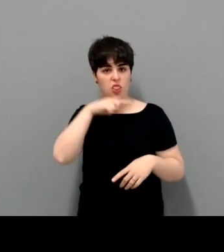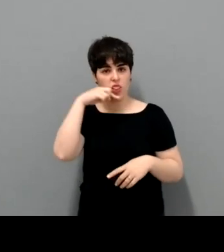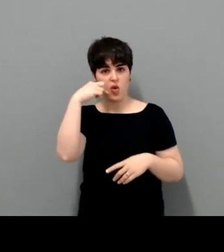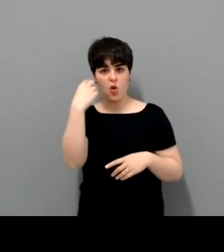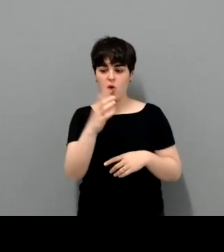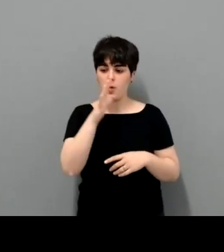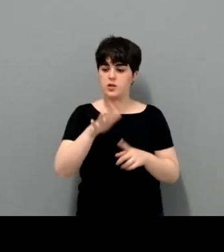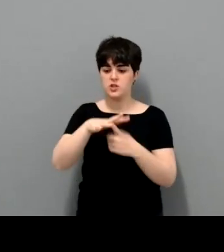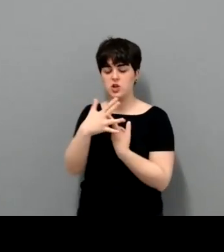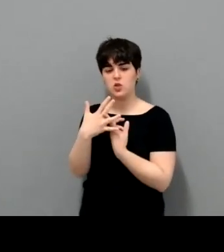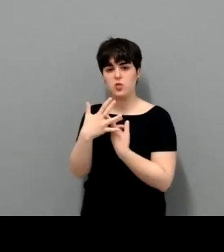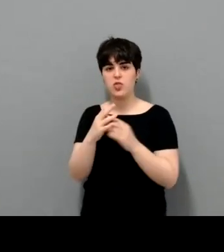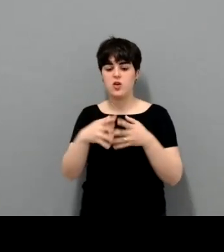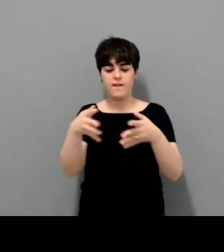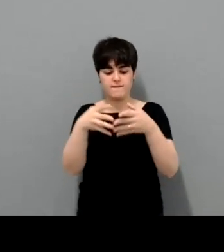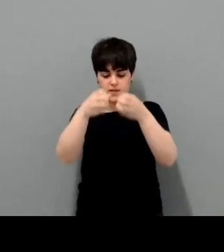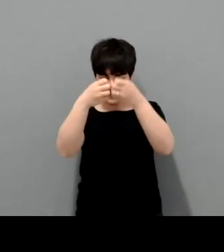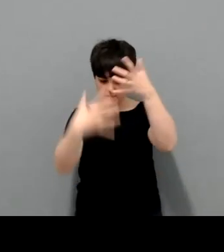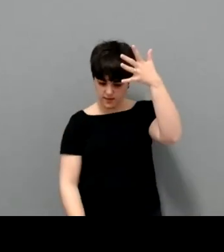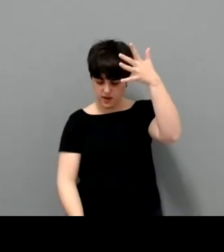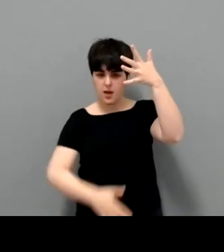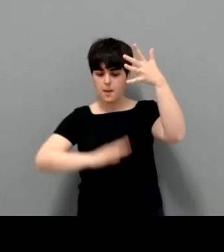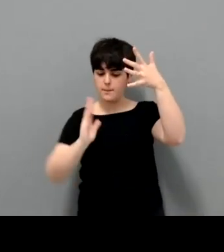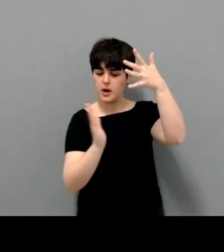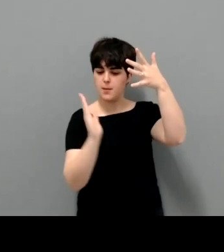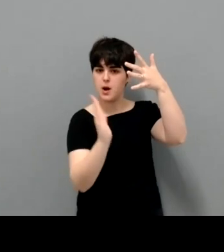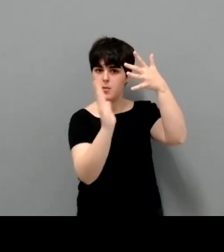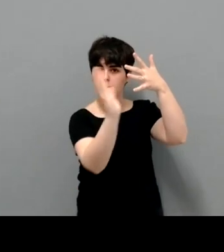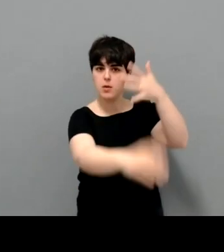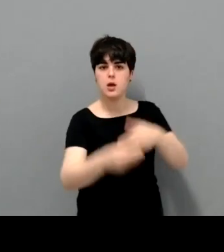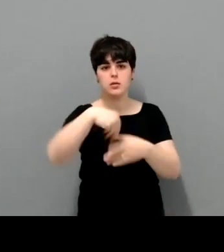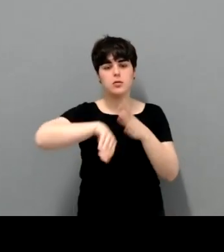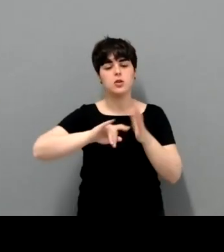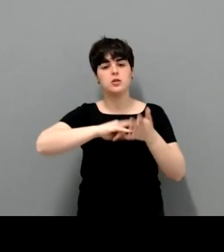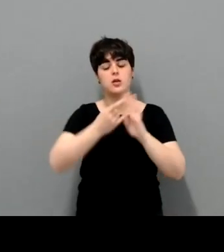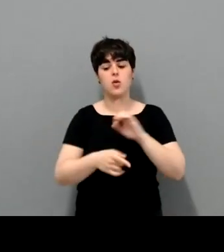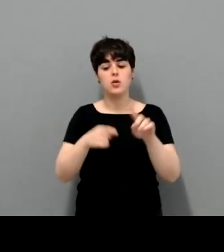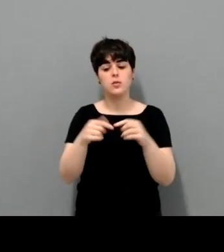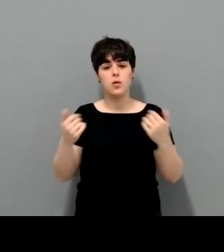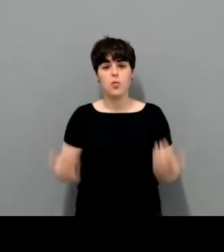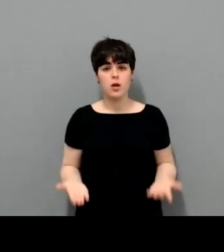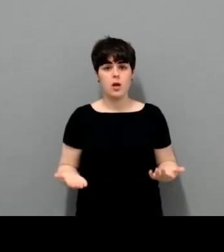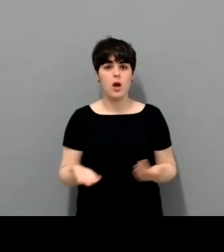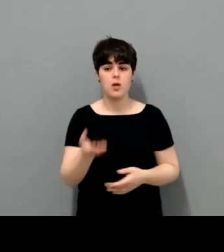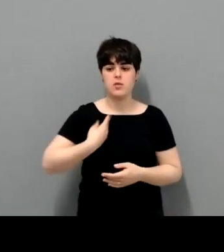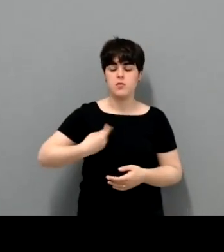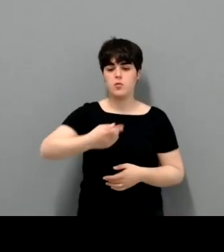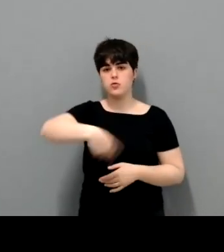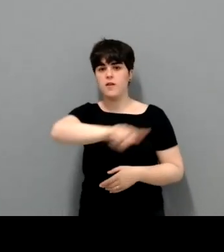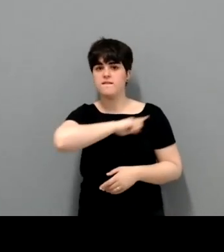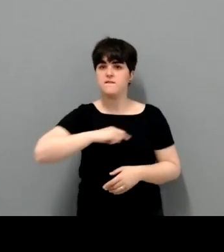quiebras estructurales que sigue teniendo nuestro sistema para que seáis lo que queréis